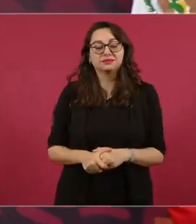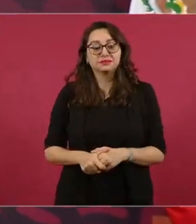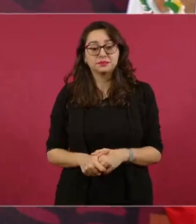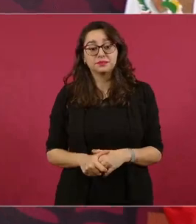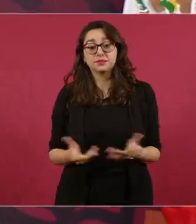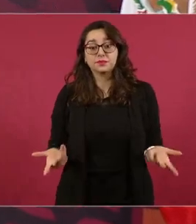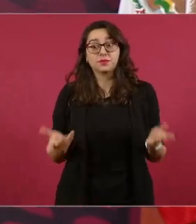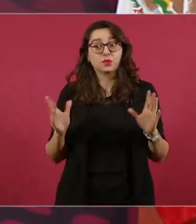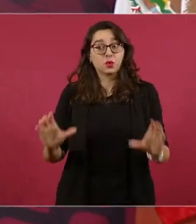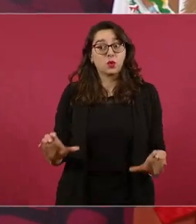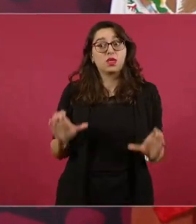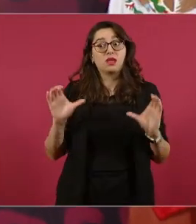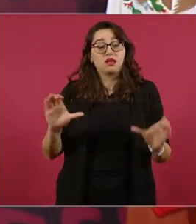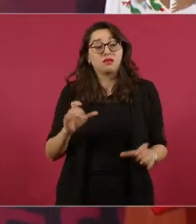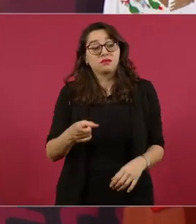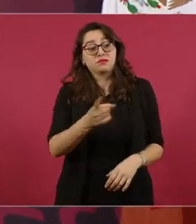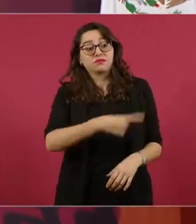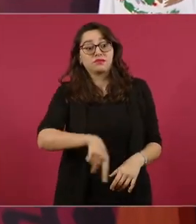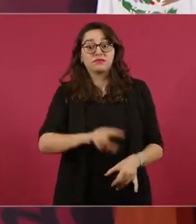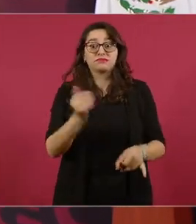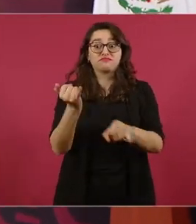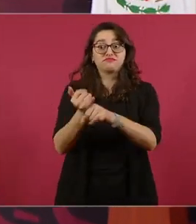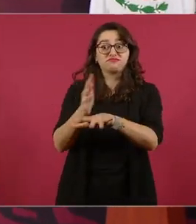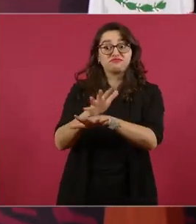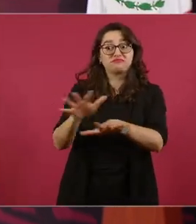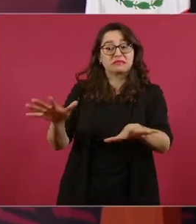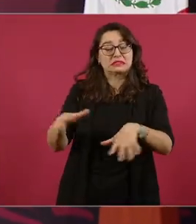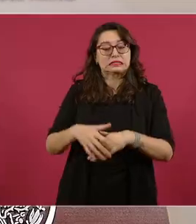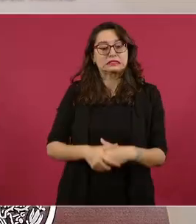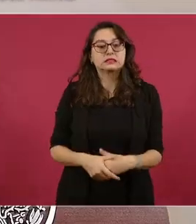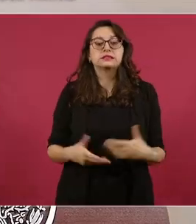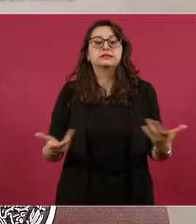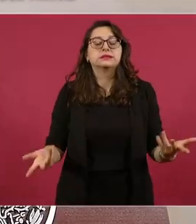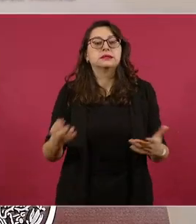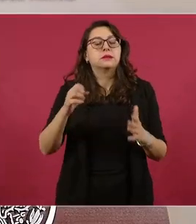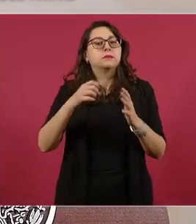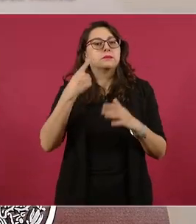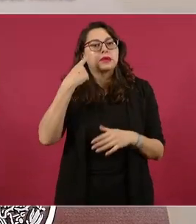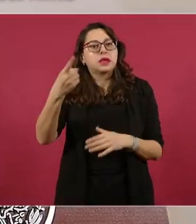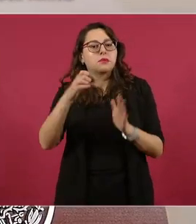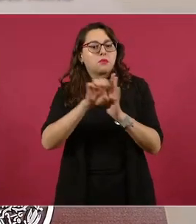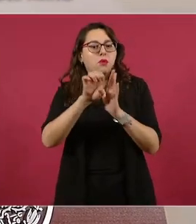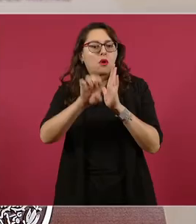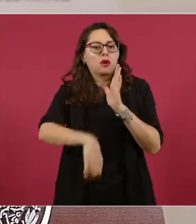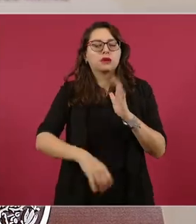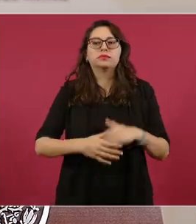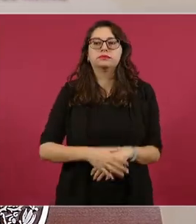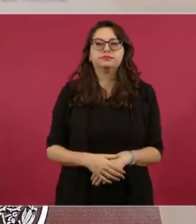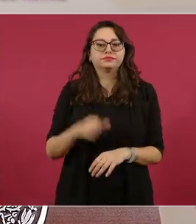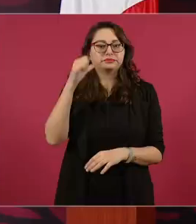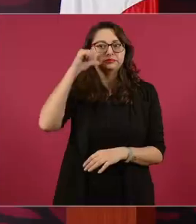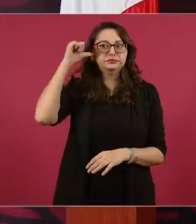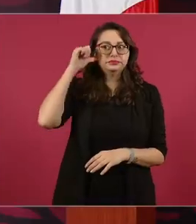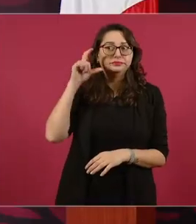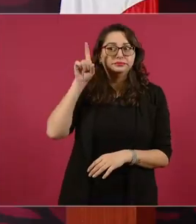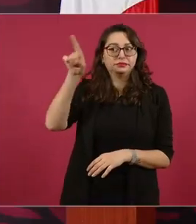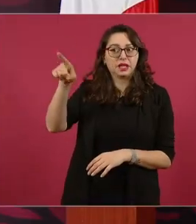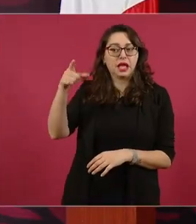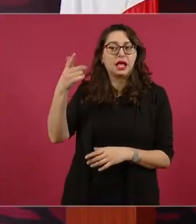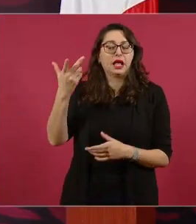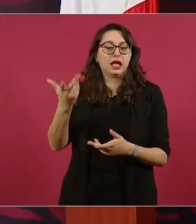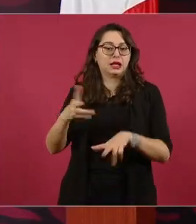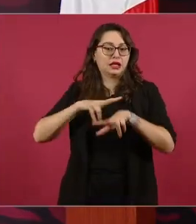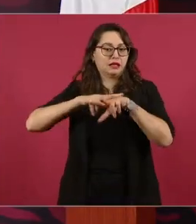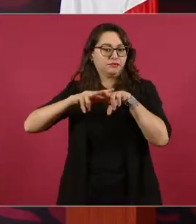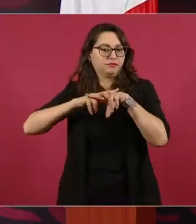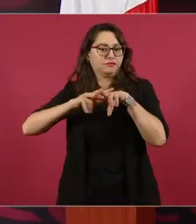estén pendientes porque ayer hubo un accidente, se cayó al momento de el